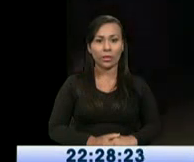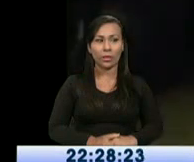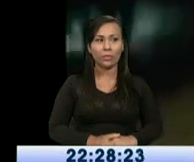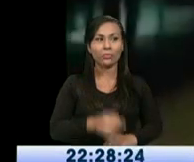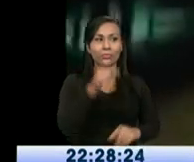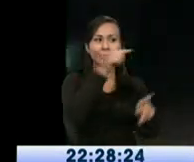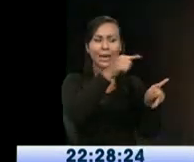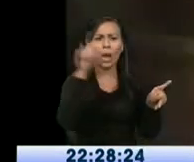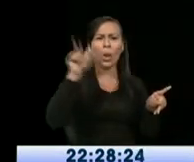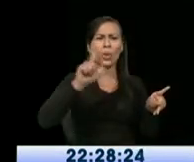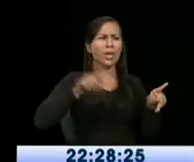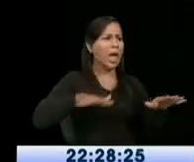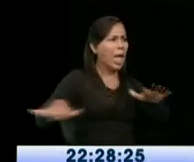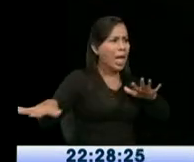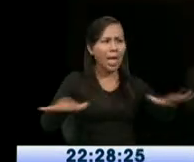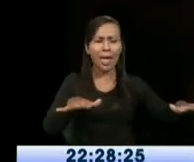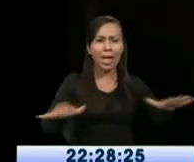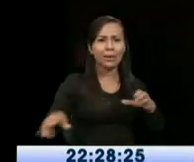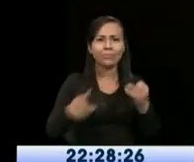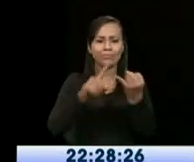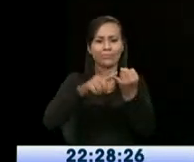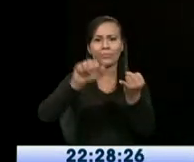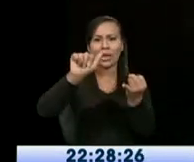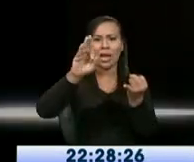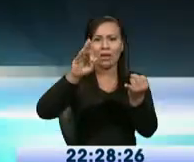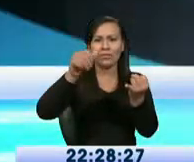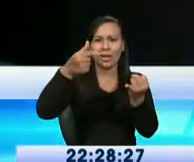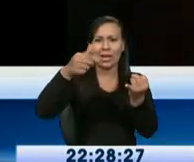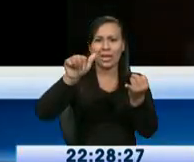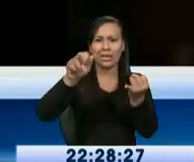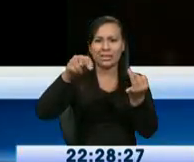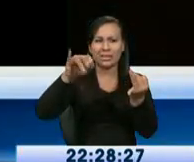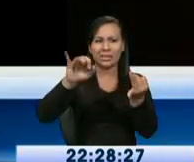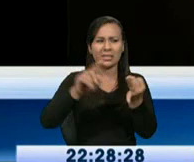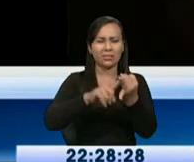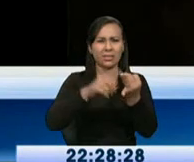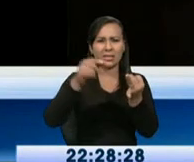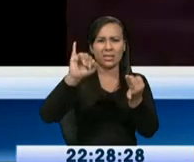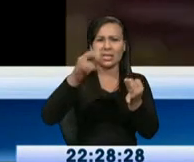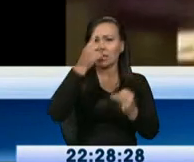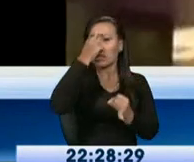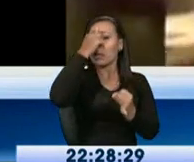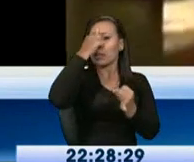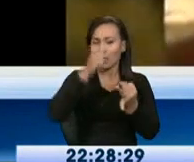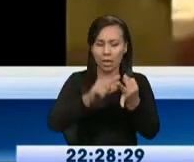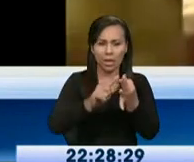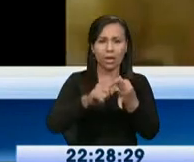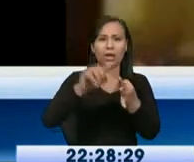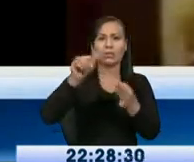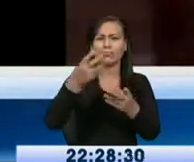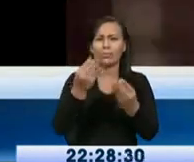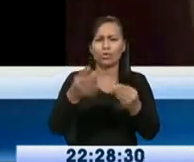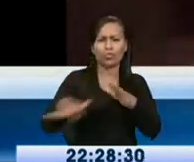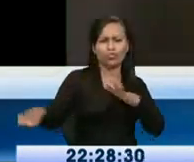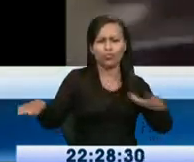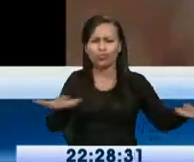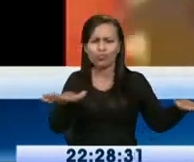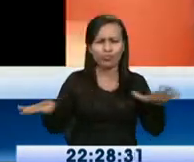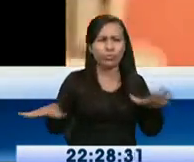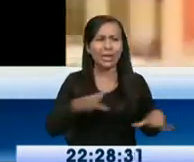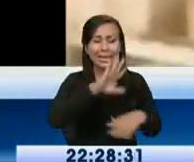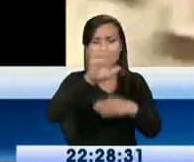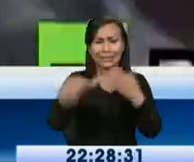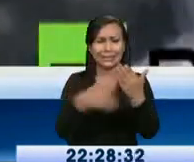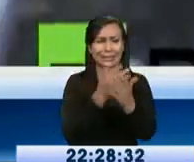Lunes de tragedia en los países de Afganistán, India y Pakistán, ya que más de 200 personas fallecieron debido al fuerte temblor que ha golpeado a